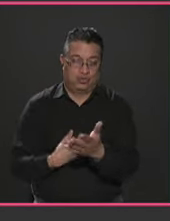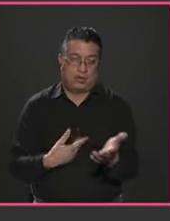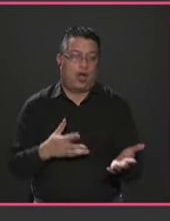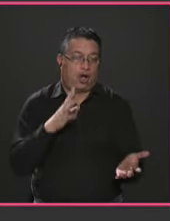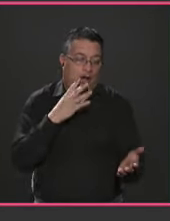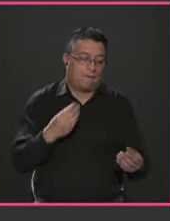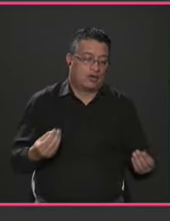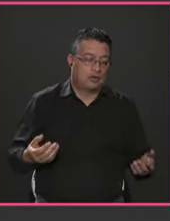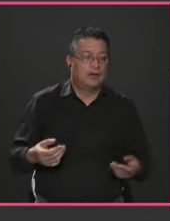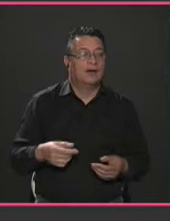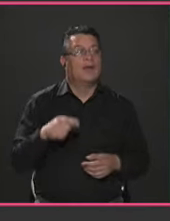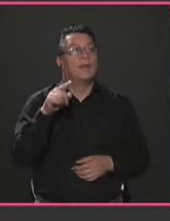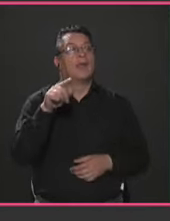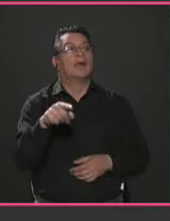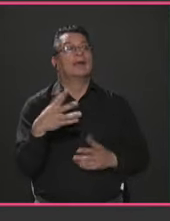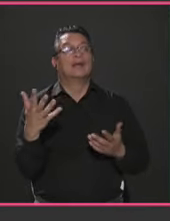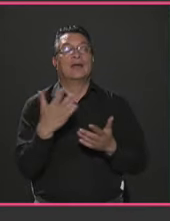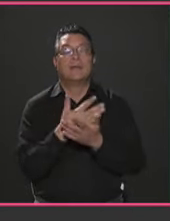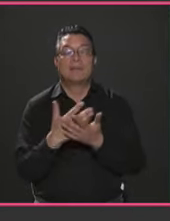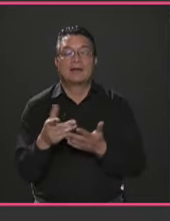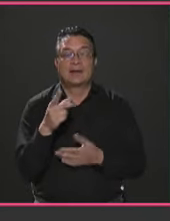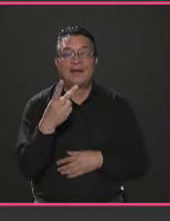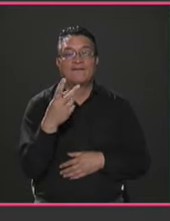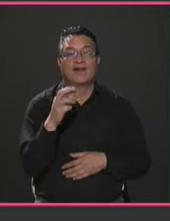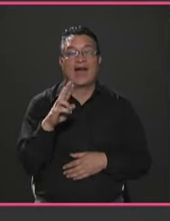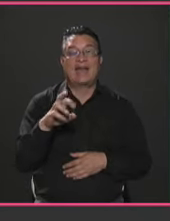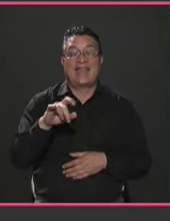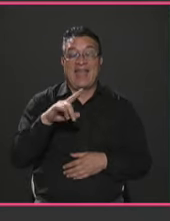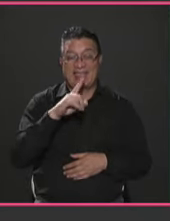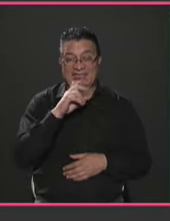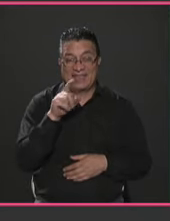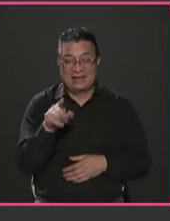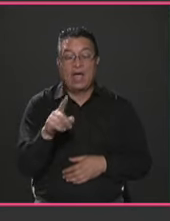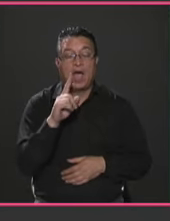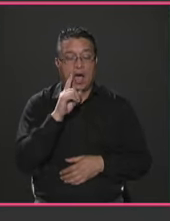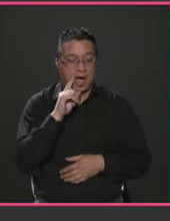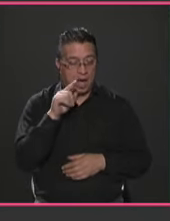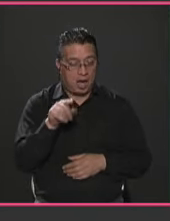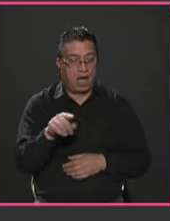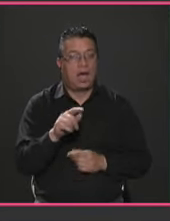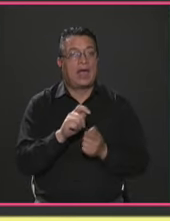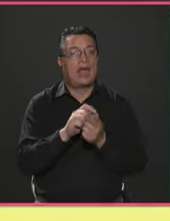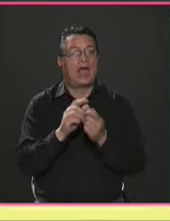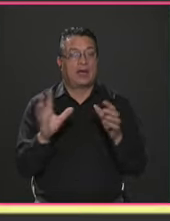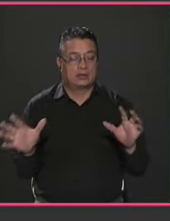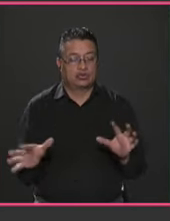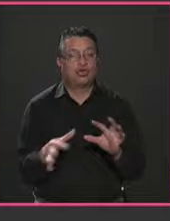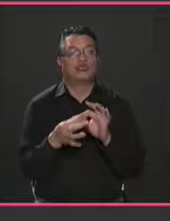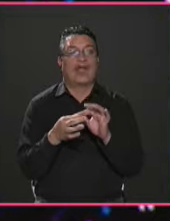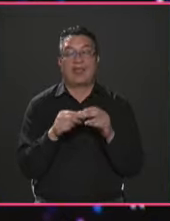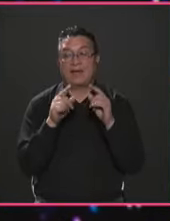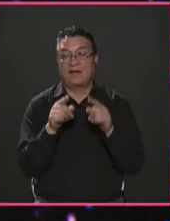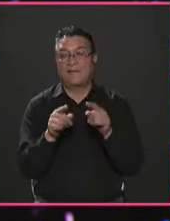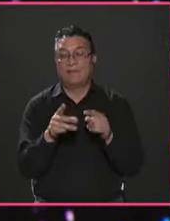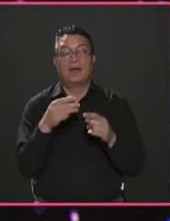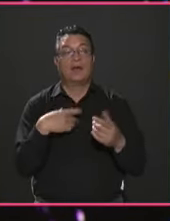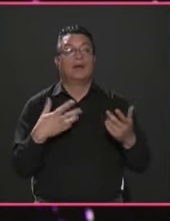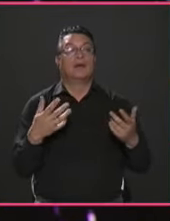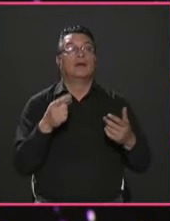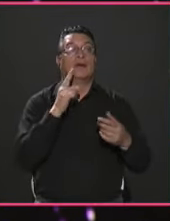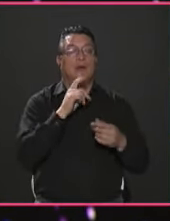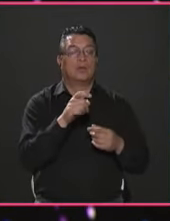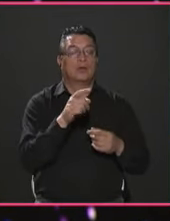Eh qué pasa con esta variante esta variante se ha detectado que está asociada a una eh